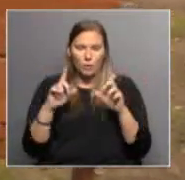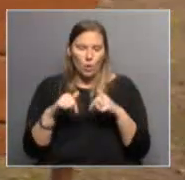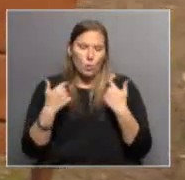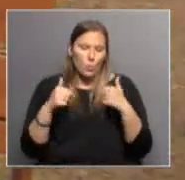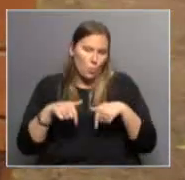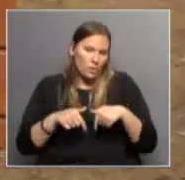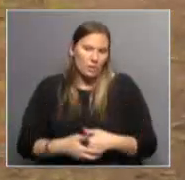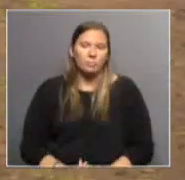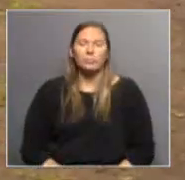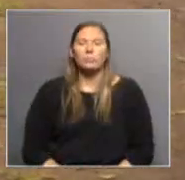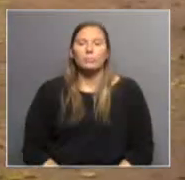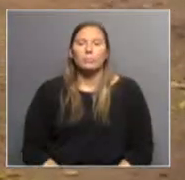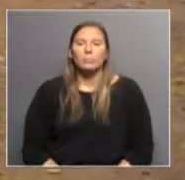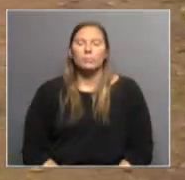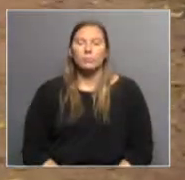nuestras.